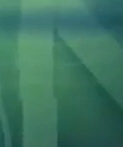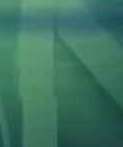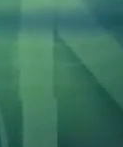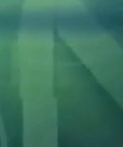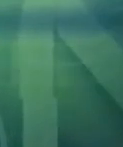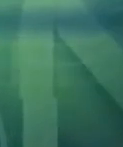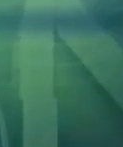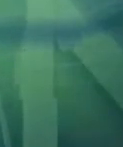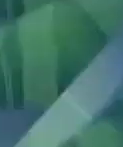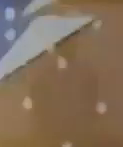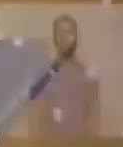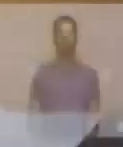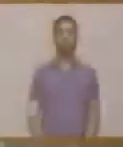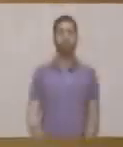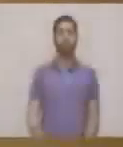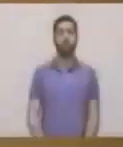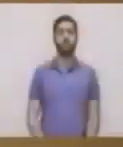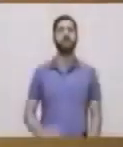Matemáticas.